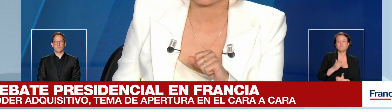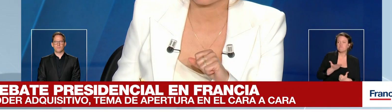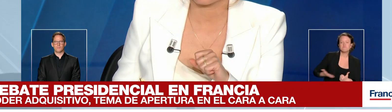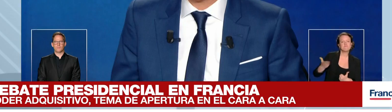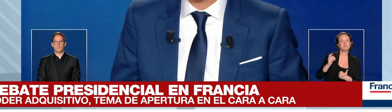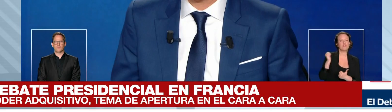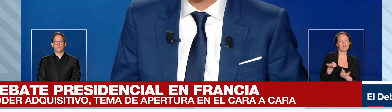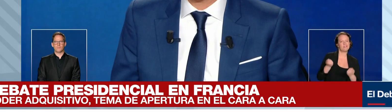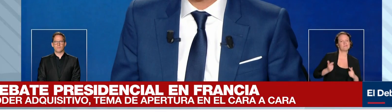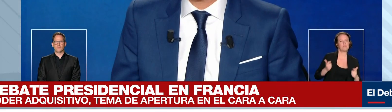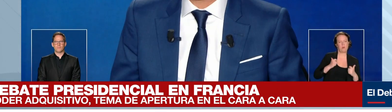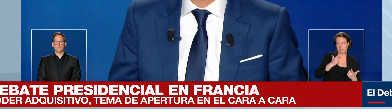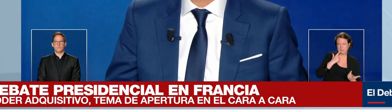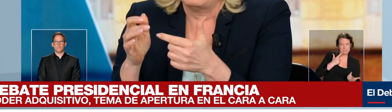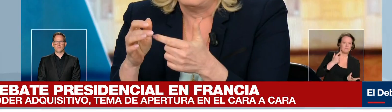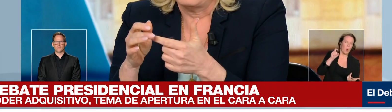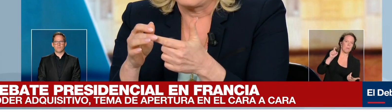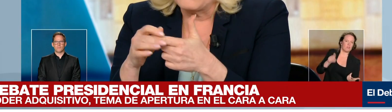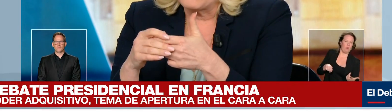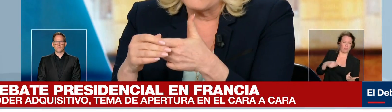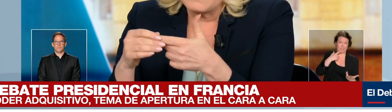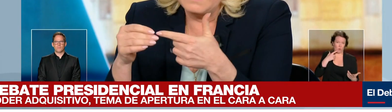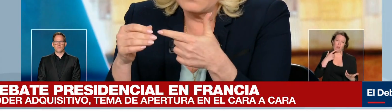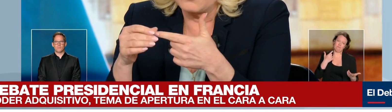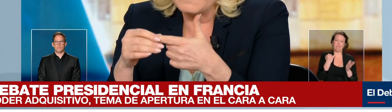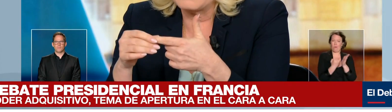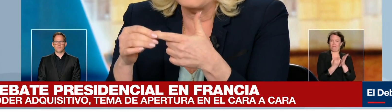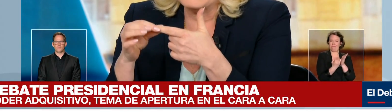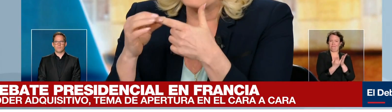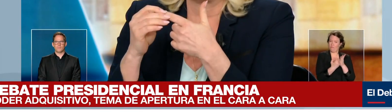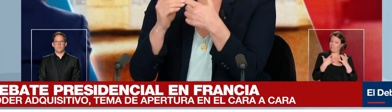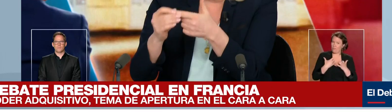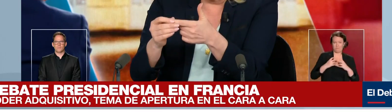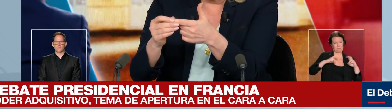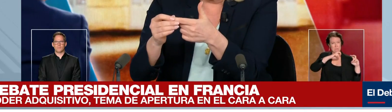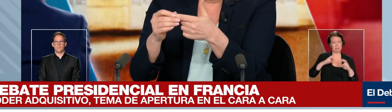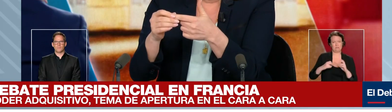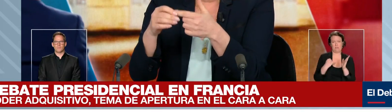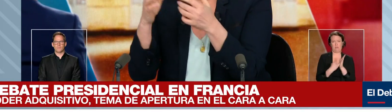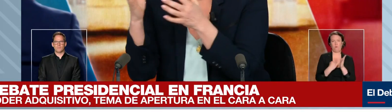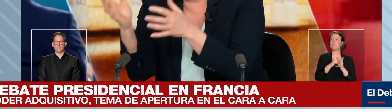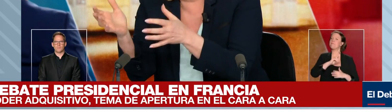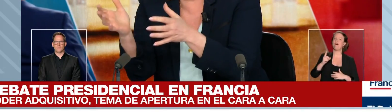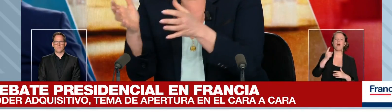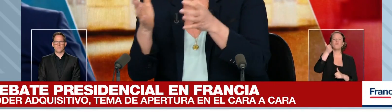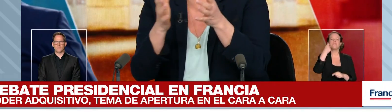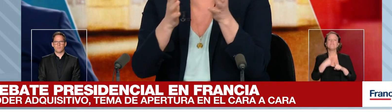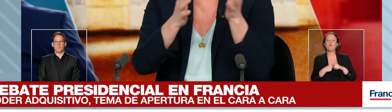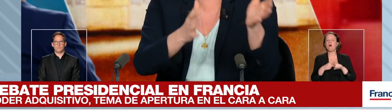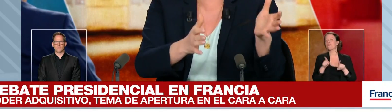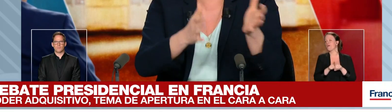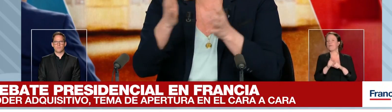Mediante tres medidas, bajar los impuestos. Quiero bajar de manera